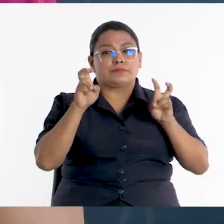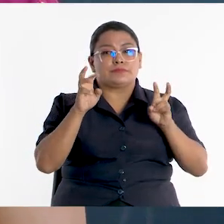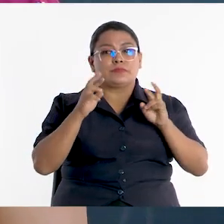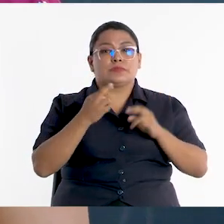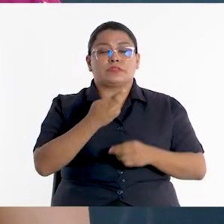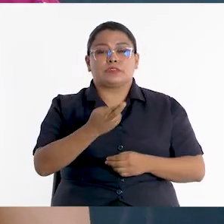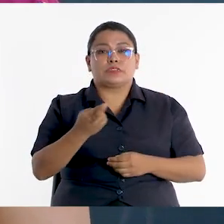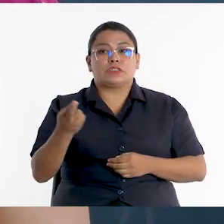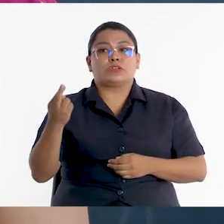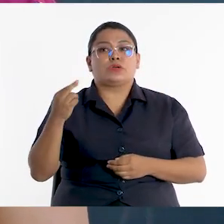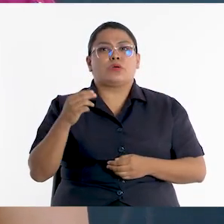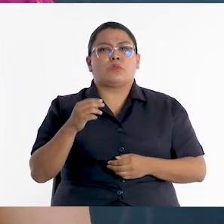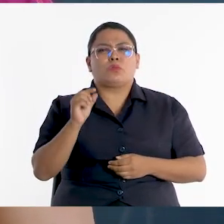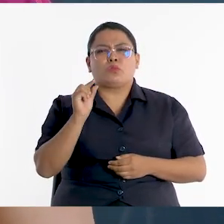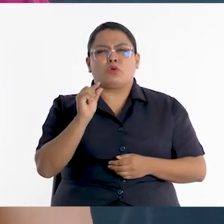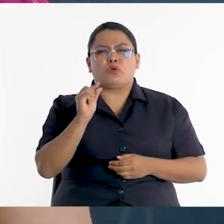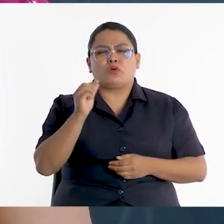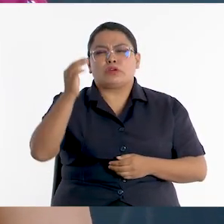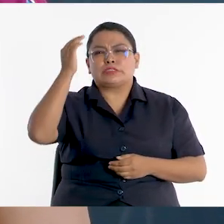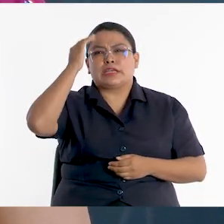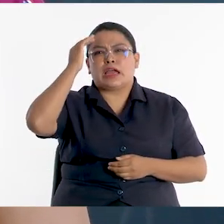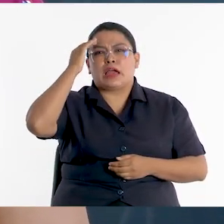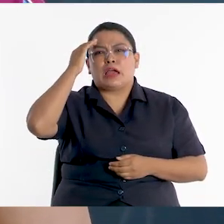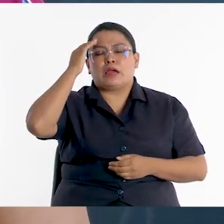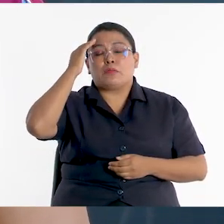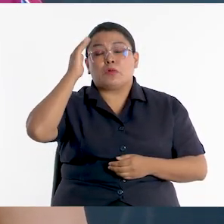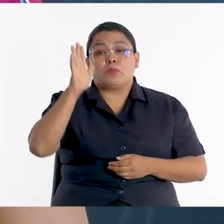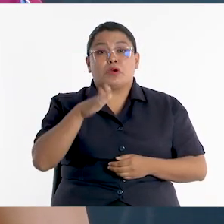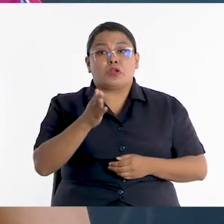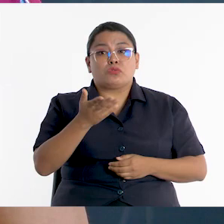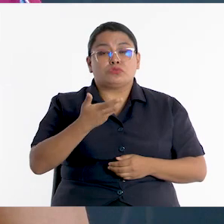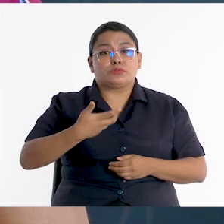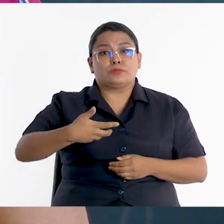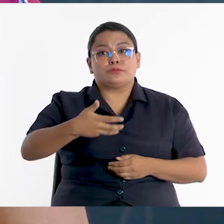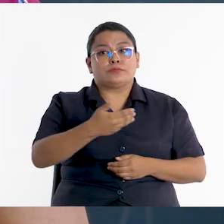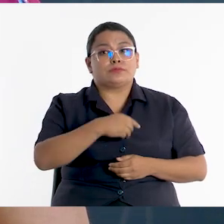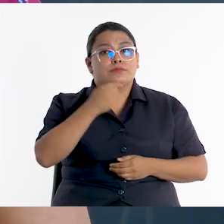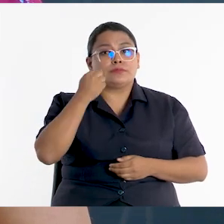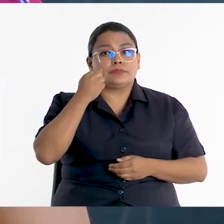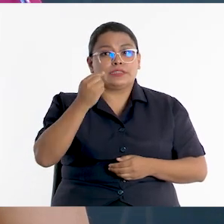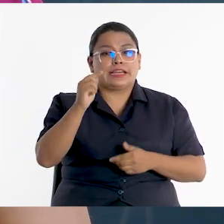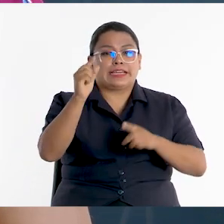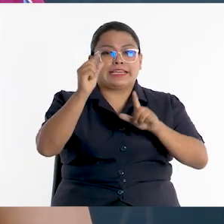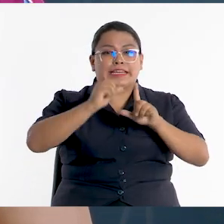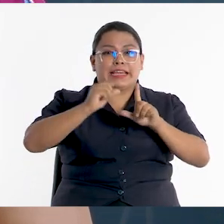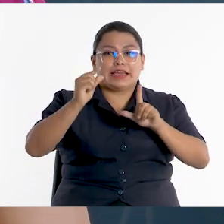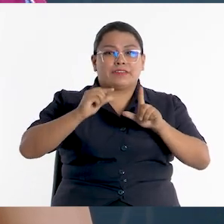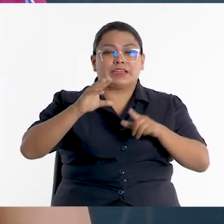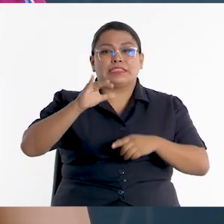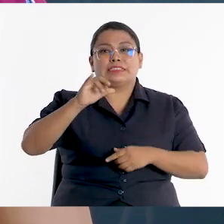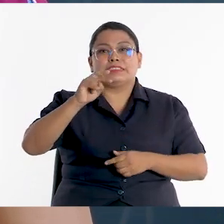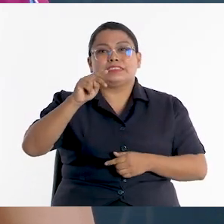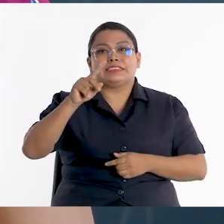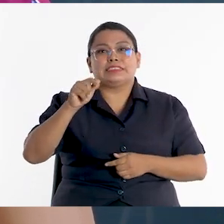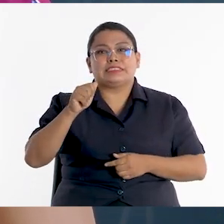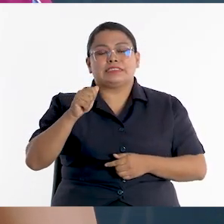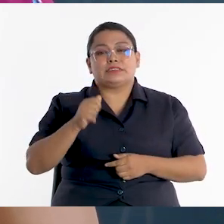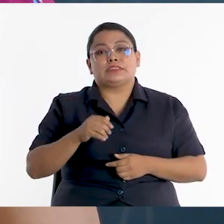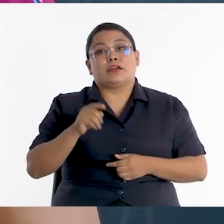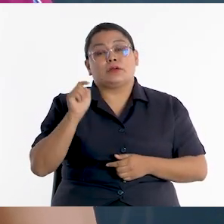Ahora hablaremos de un recurso que es muy poco conocido para muchos de nosotros. Hablo de la gráfica de